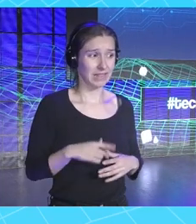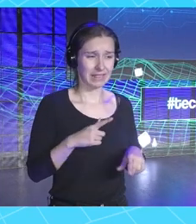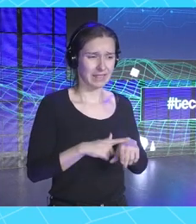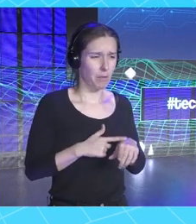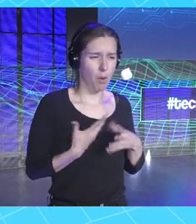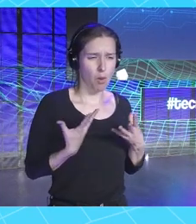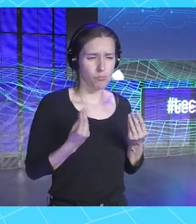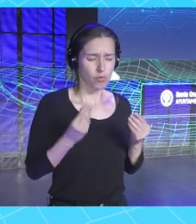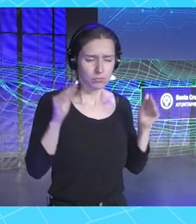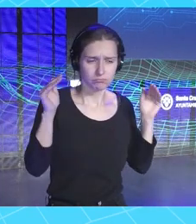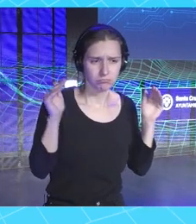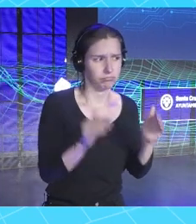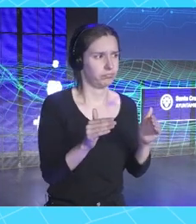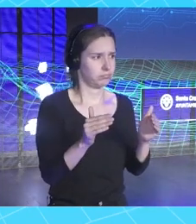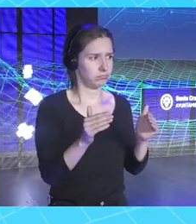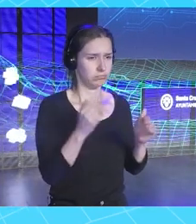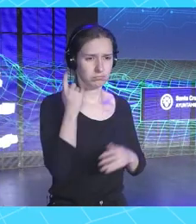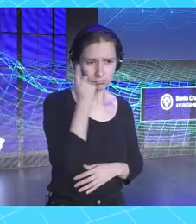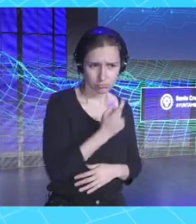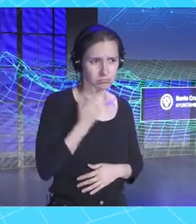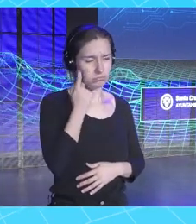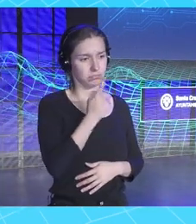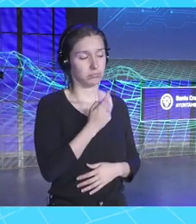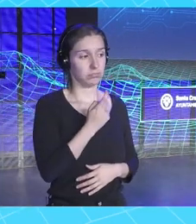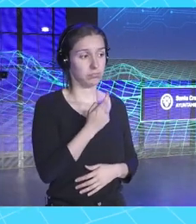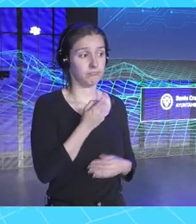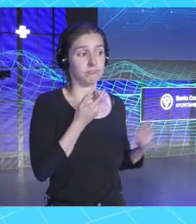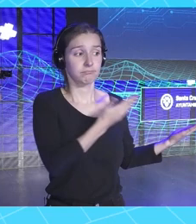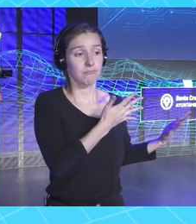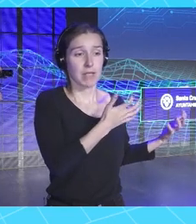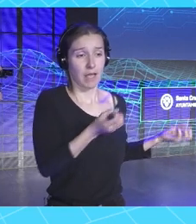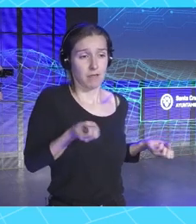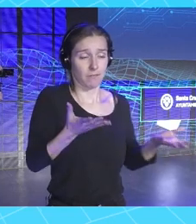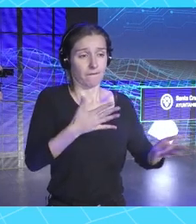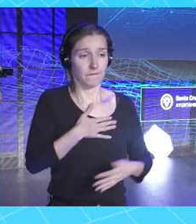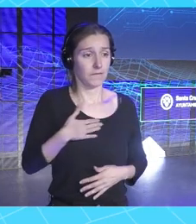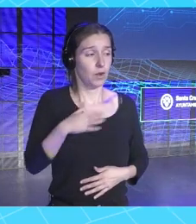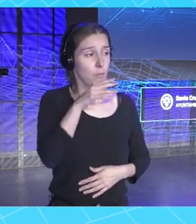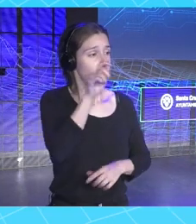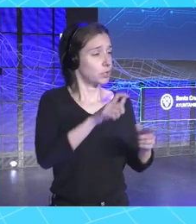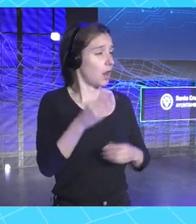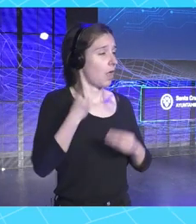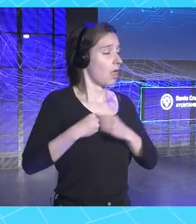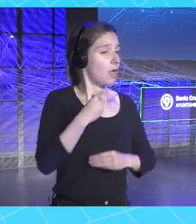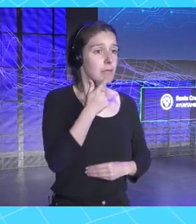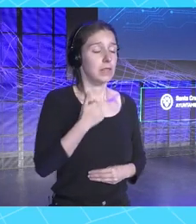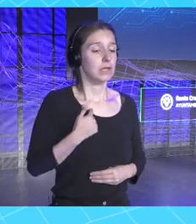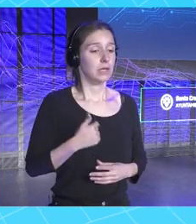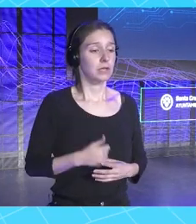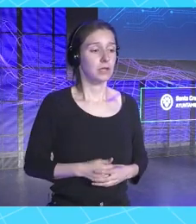es decir es dedicación constante y este es el mensaje que quiero dar Porque mucha gente me dice